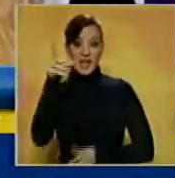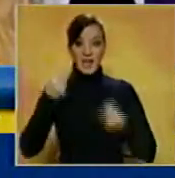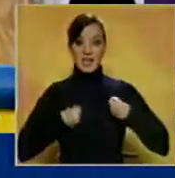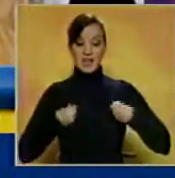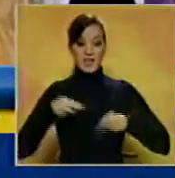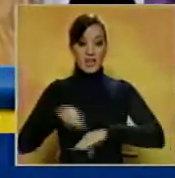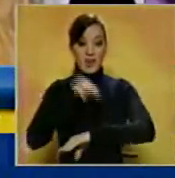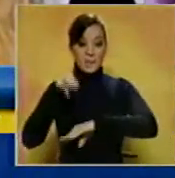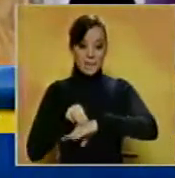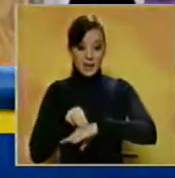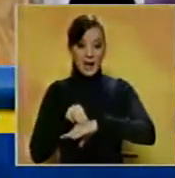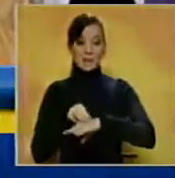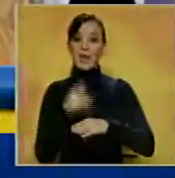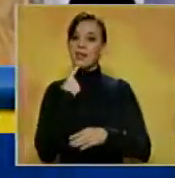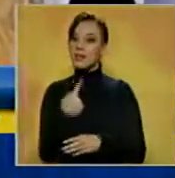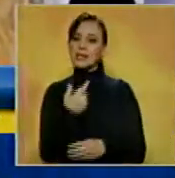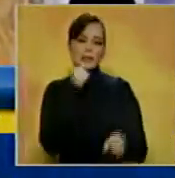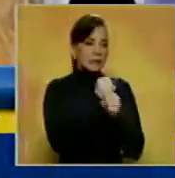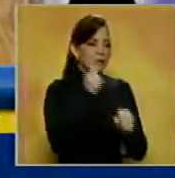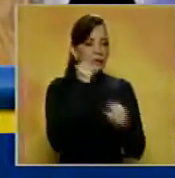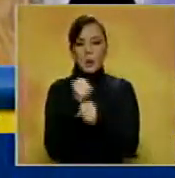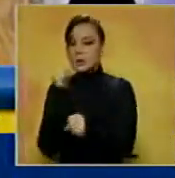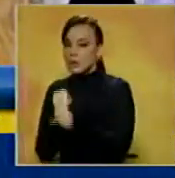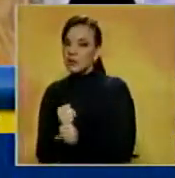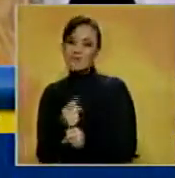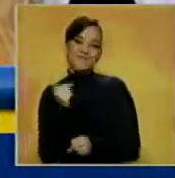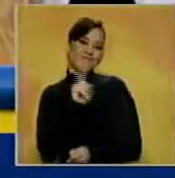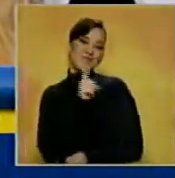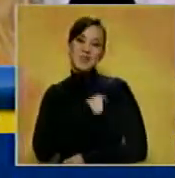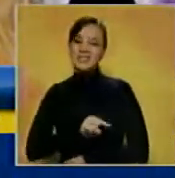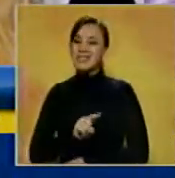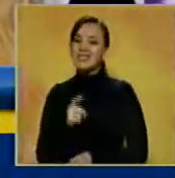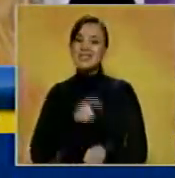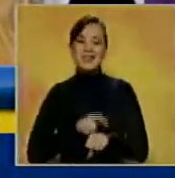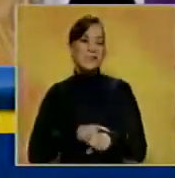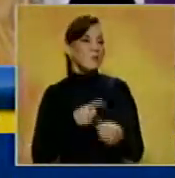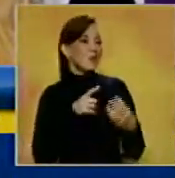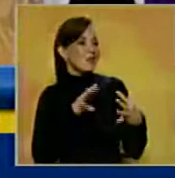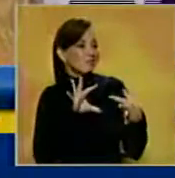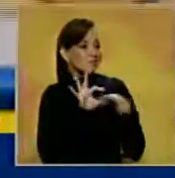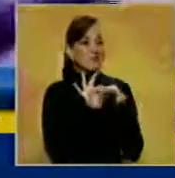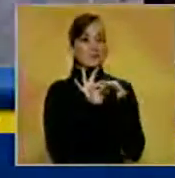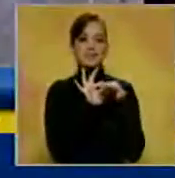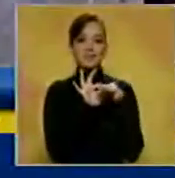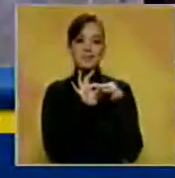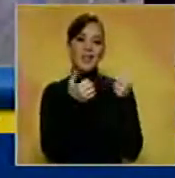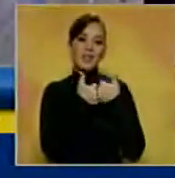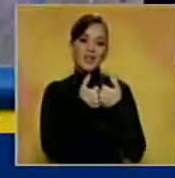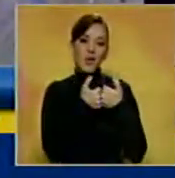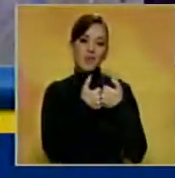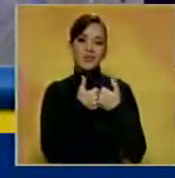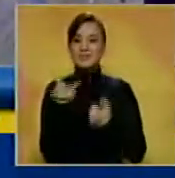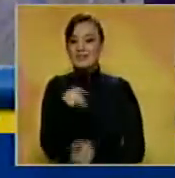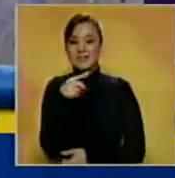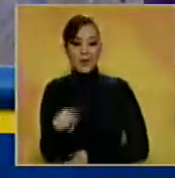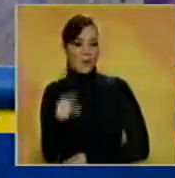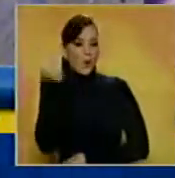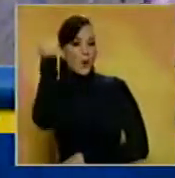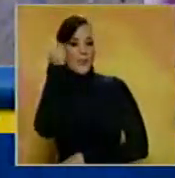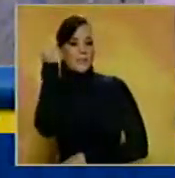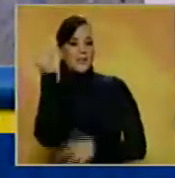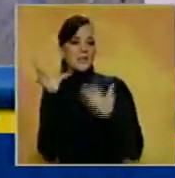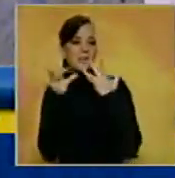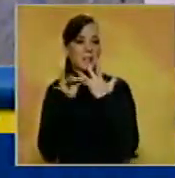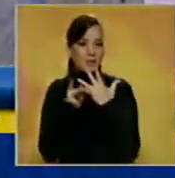asegura que entre tanto afán laboral no ha tenido tiempo en los últimos años para cosechar una relación sentimental y mucho menos pensar en